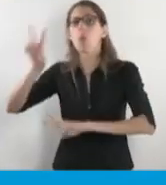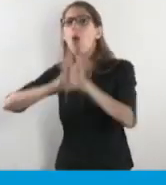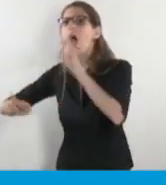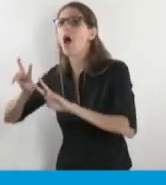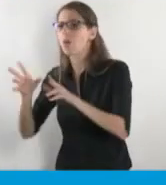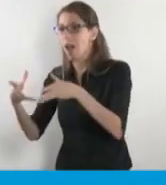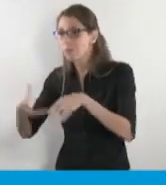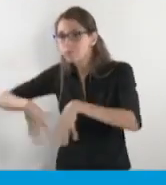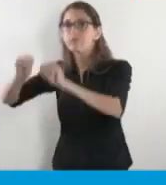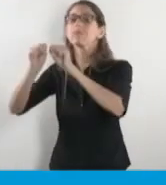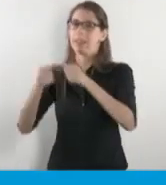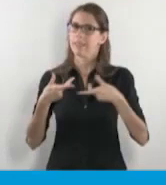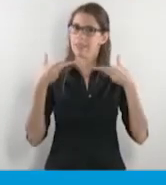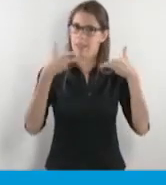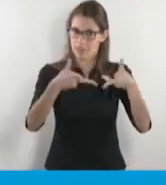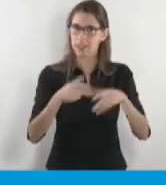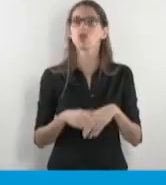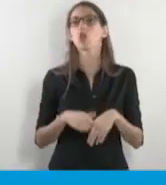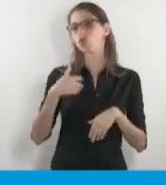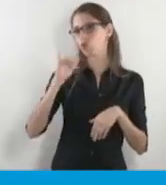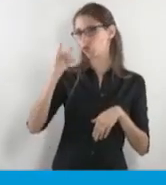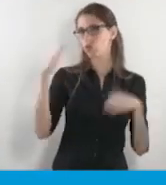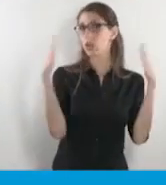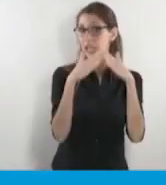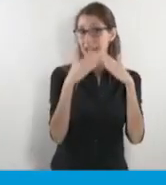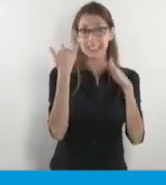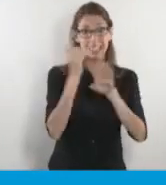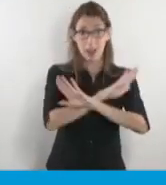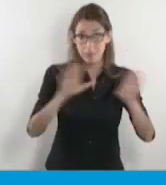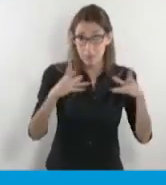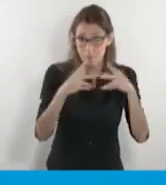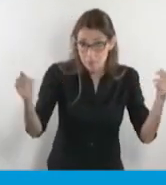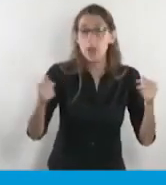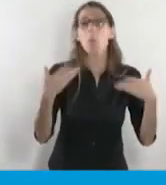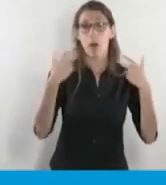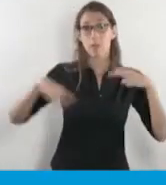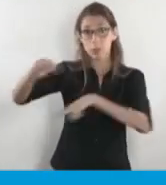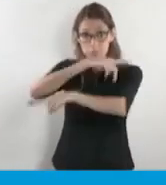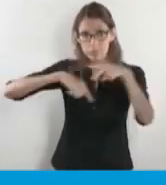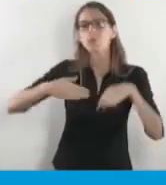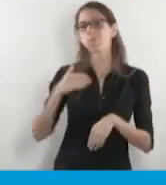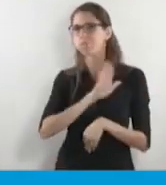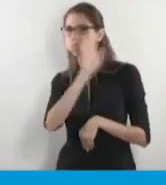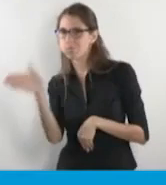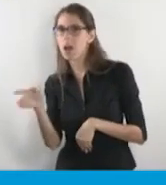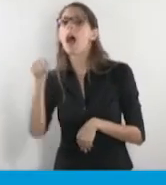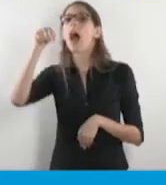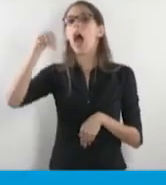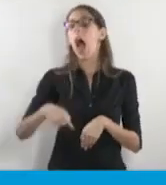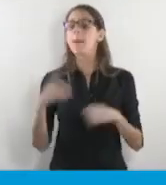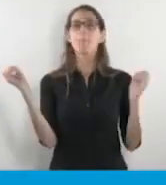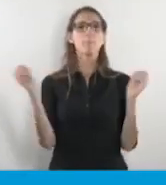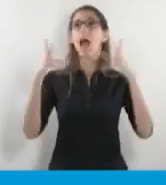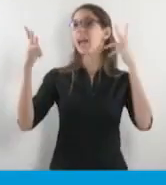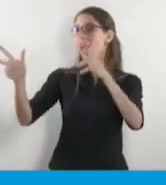obvio bueno este ni bien se levante la cuarentena me doy una vuelta gracias mágicamente tenemos justo el poema pyo amante y aquí para leer y